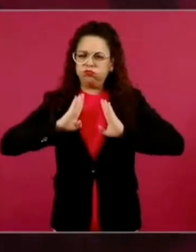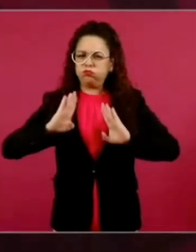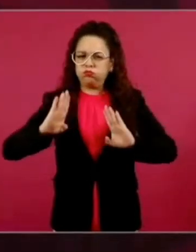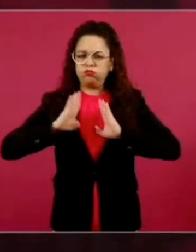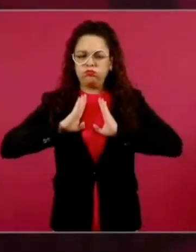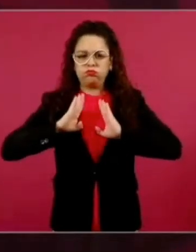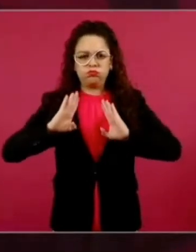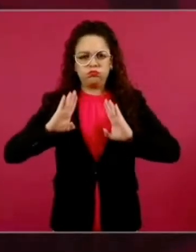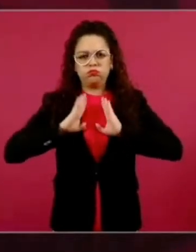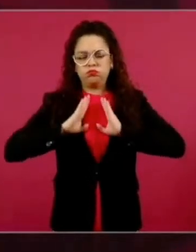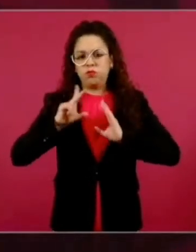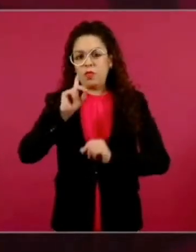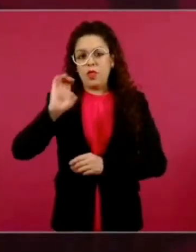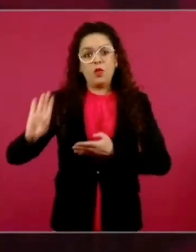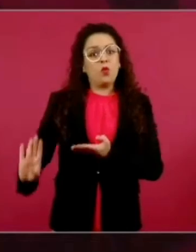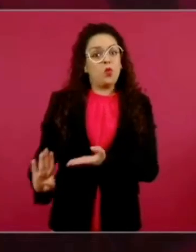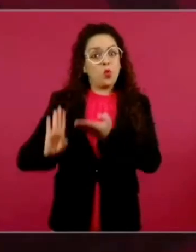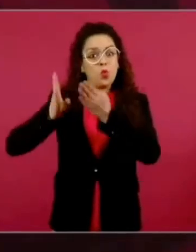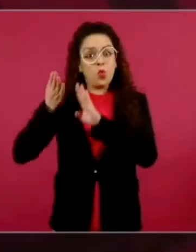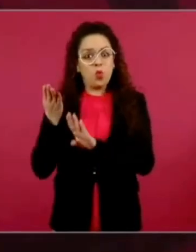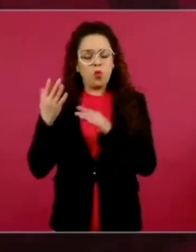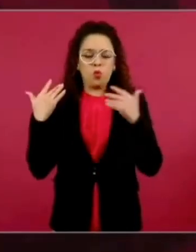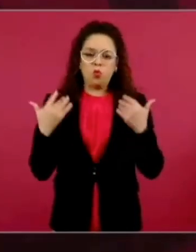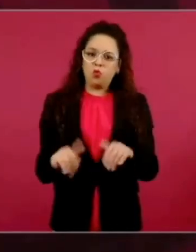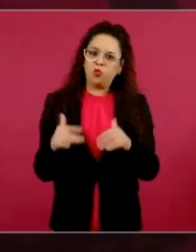más poderoso del mundo.